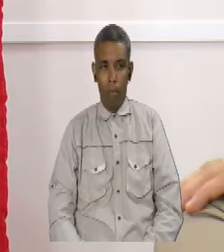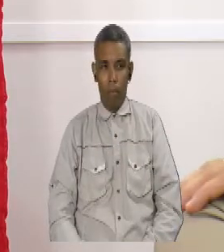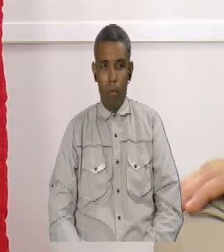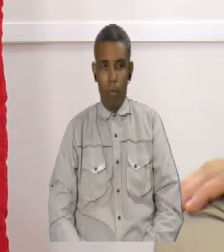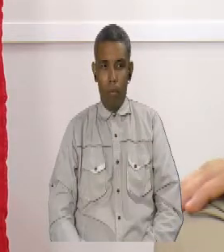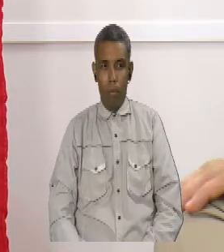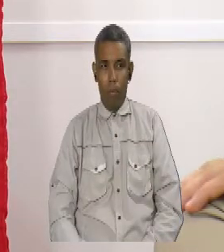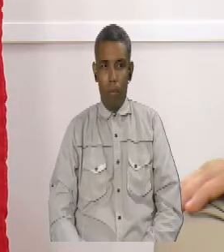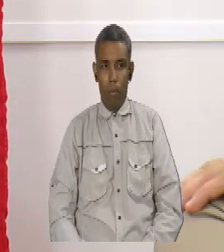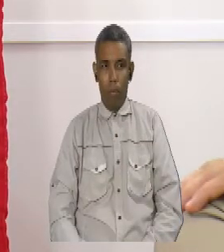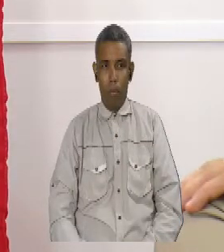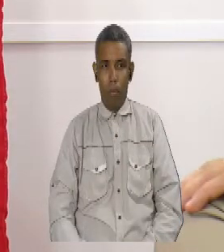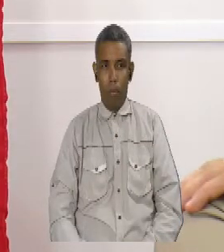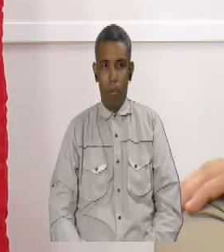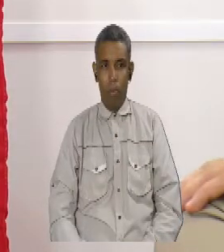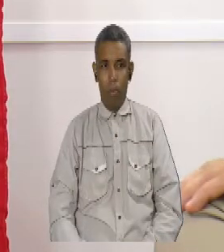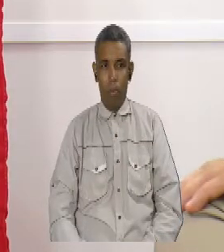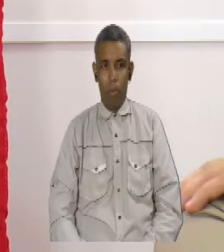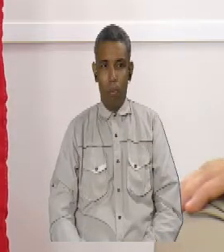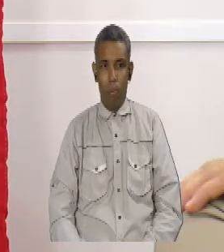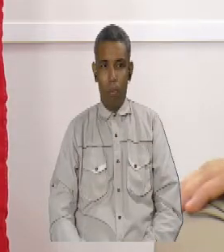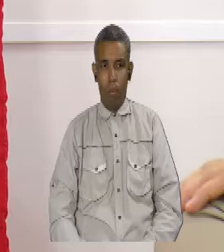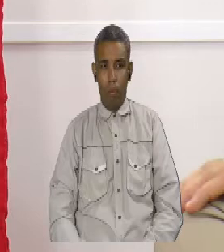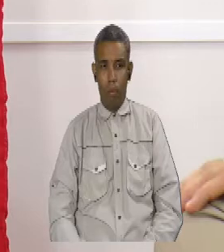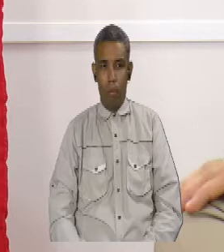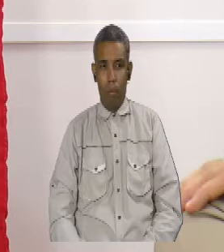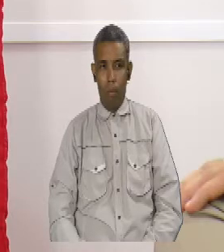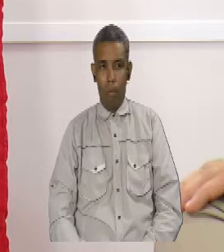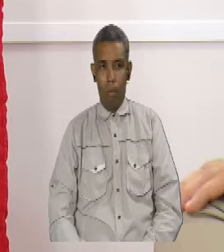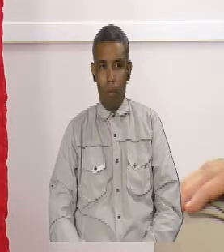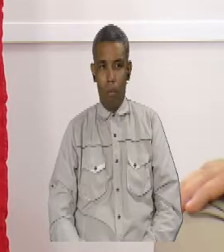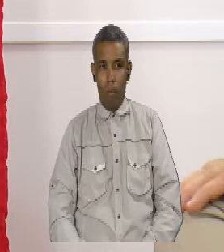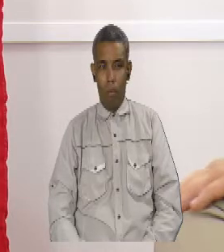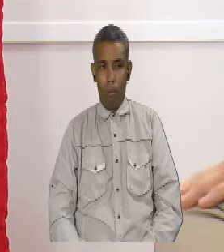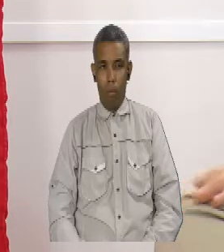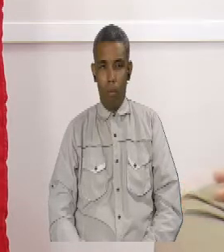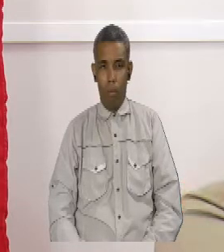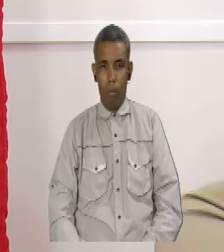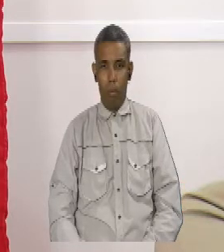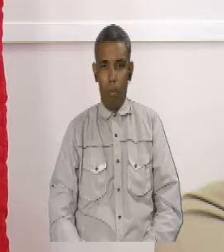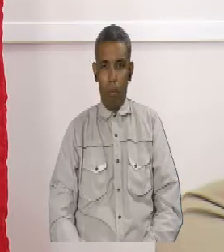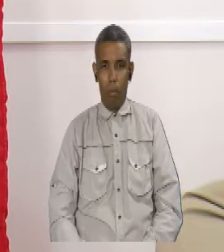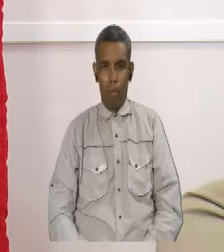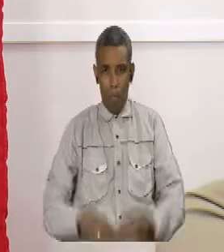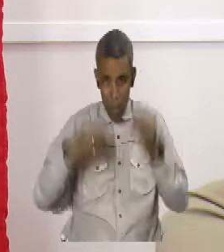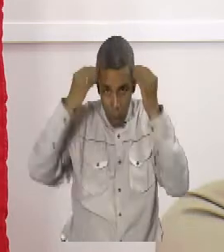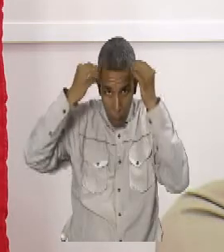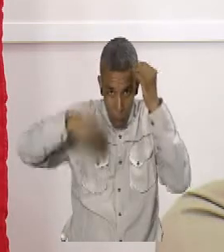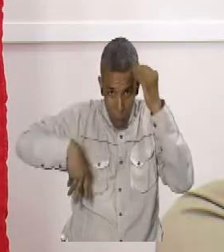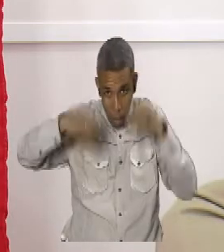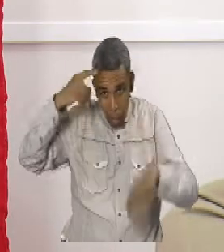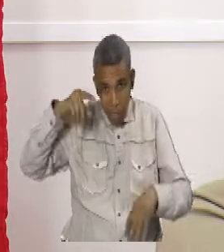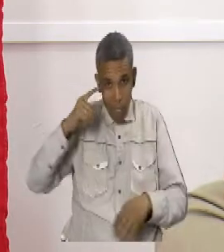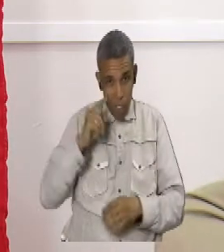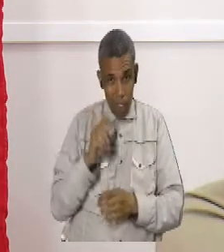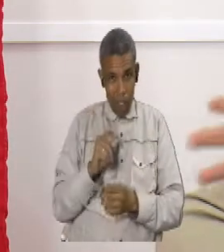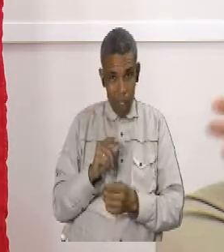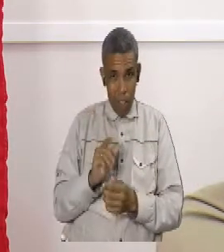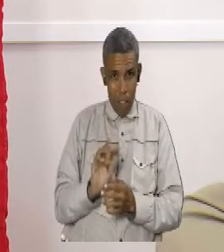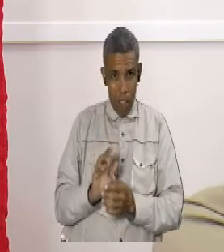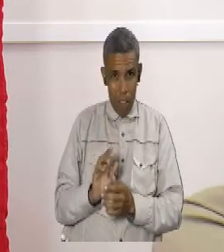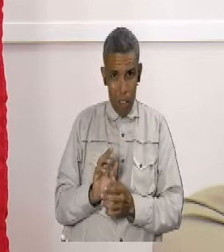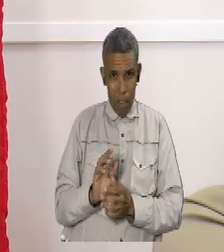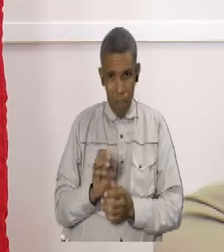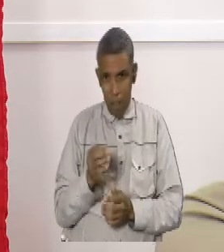la caída del cabello. Yo creo tener una, y es el no lavarse el cabello todos los días. ¿Eso es verdad o no? Es